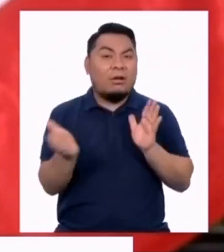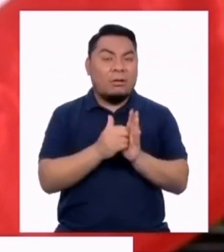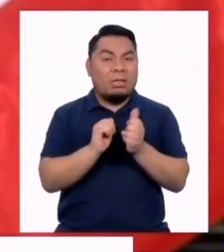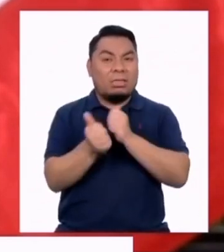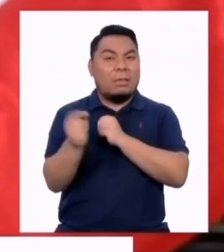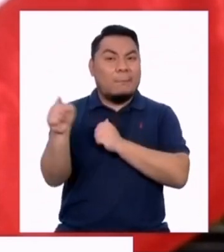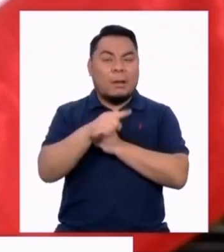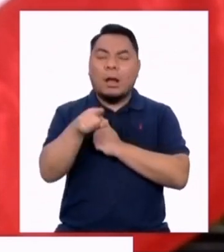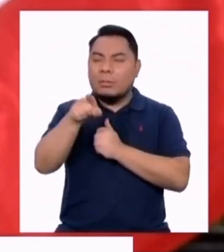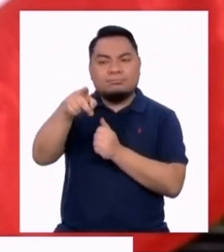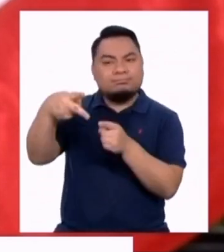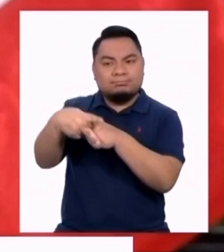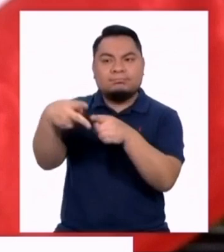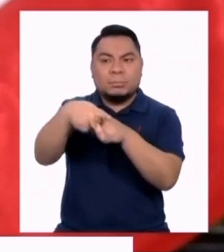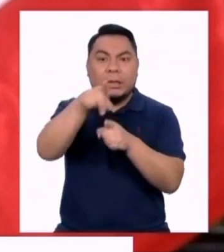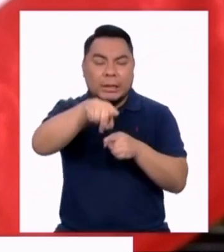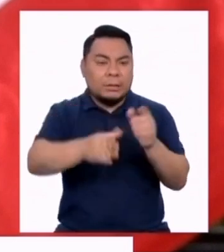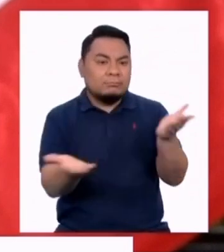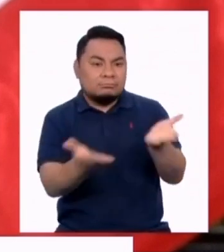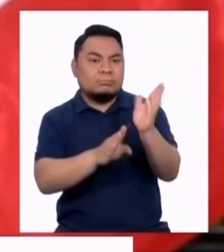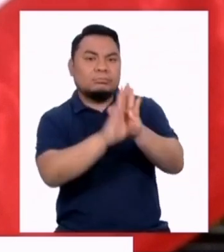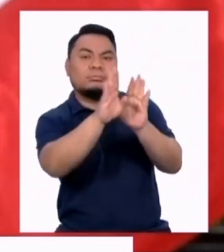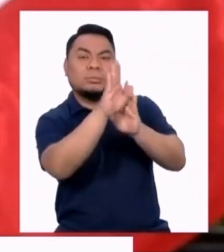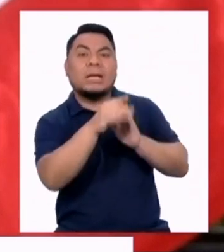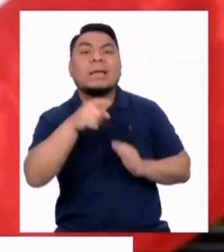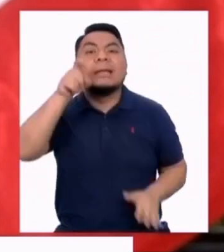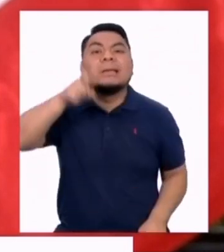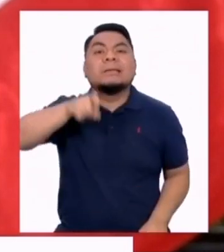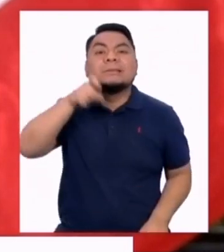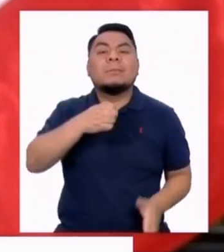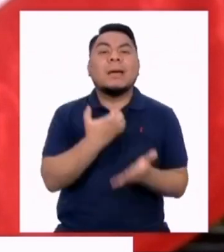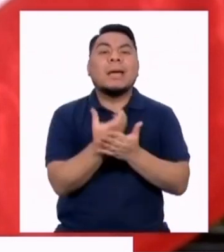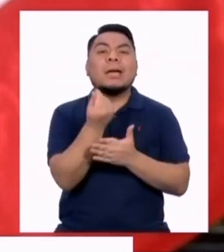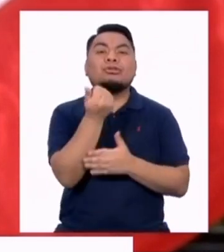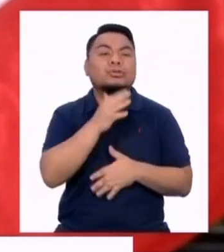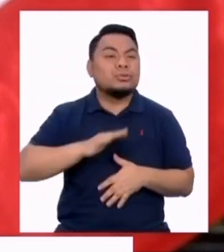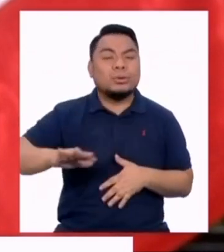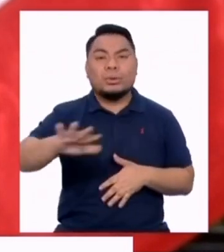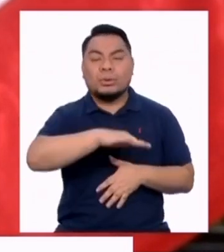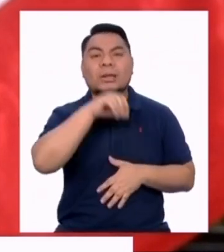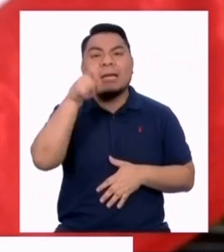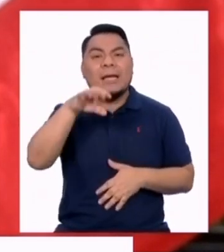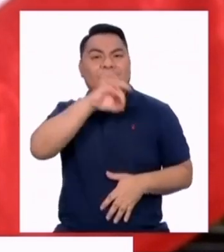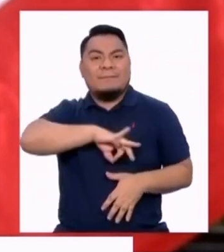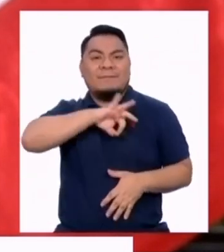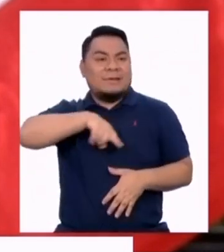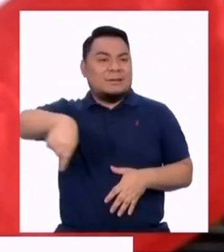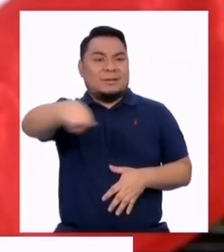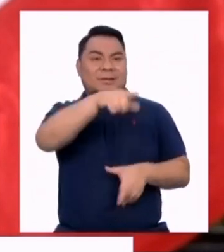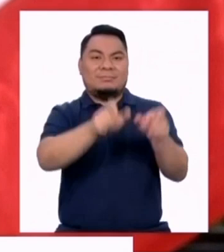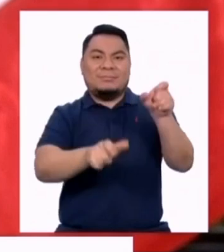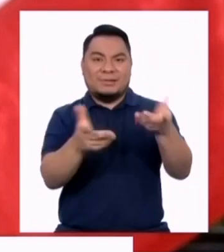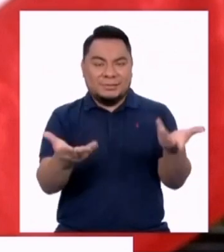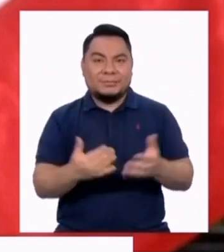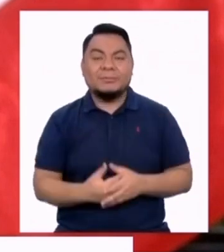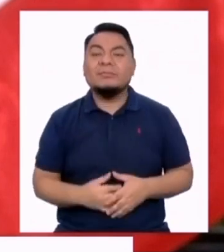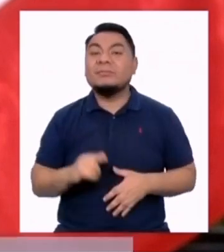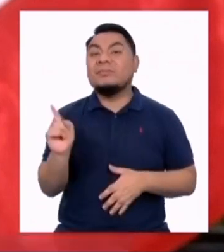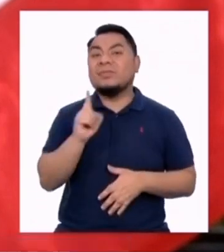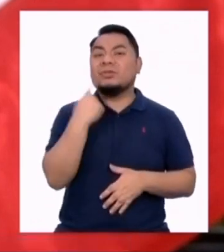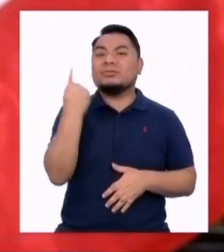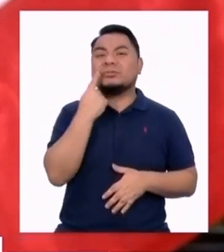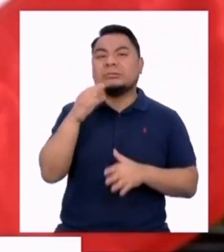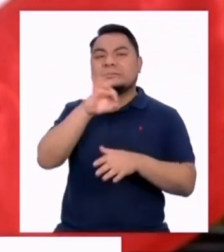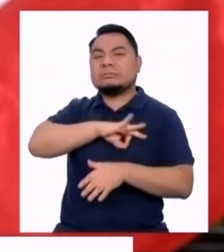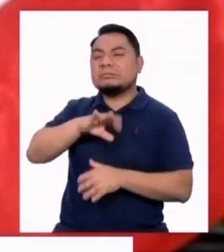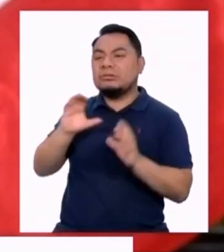de mercado beneficia a los ciudadanos y no sólo a algunas empresas un cuarto